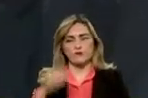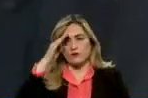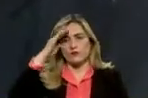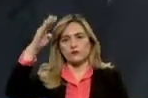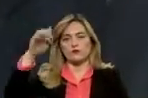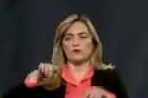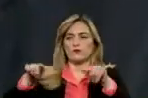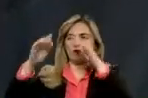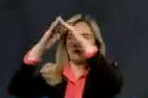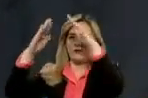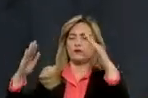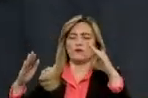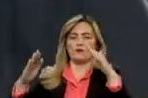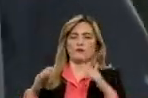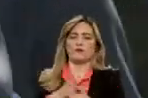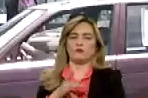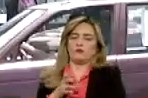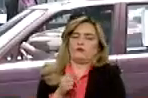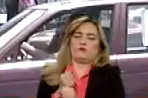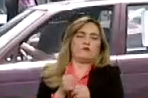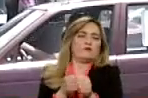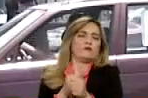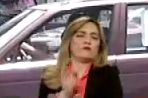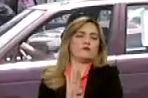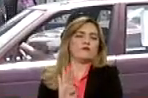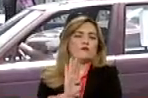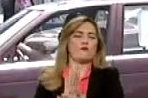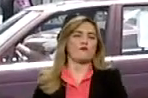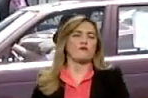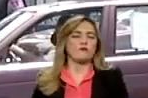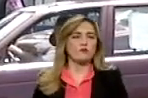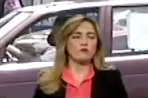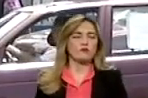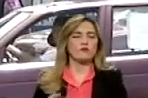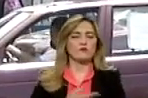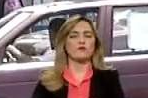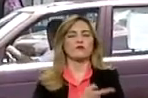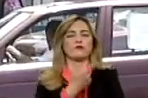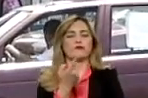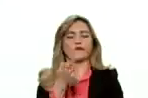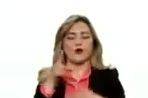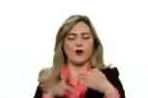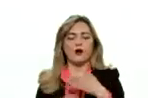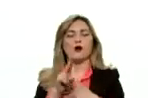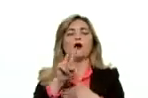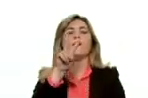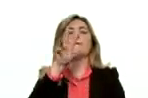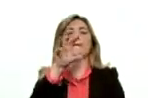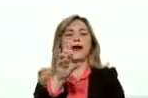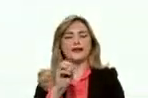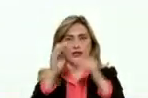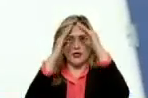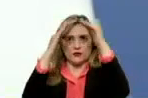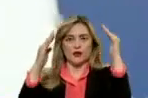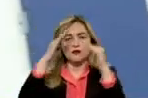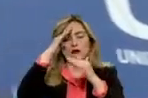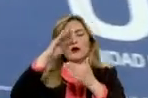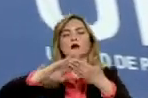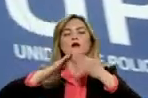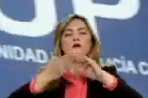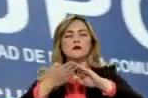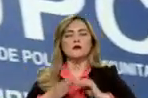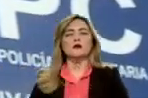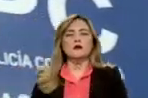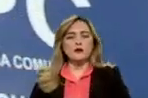estos lugares para que pueda estar más cerca del barrio. Se tiene previsto que en los próximos días se inauguren 20 unidades de policía comunitaria